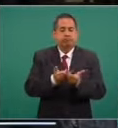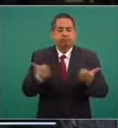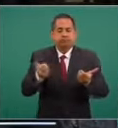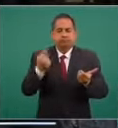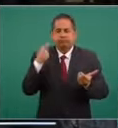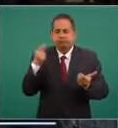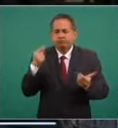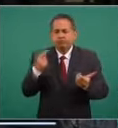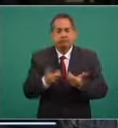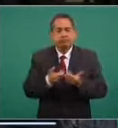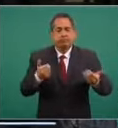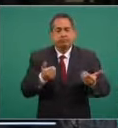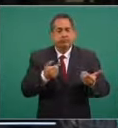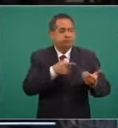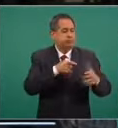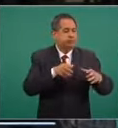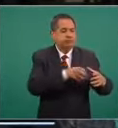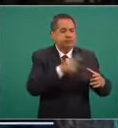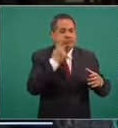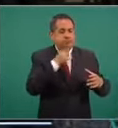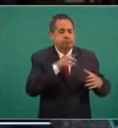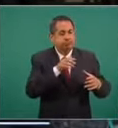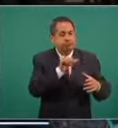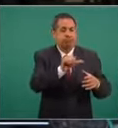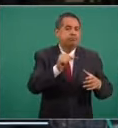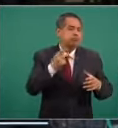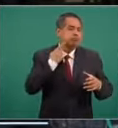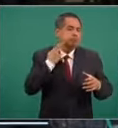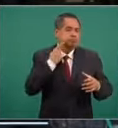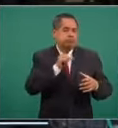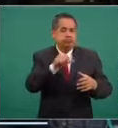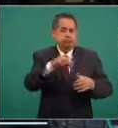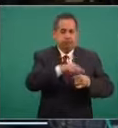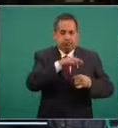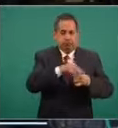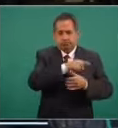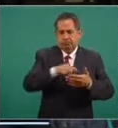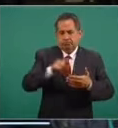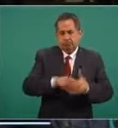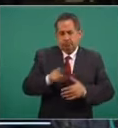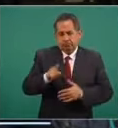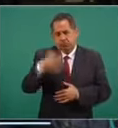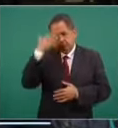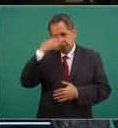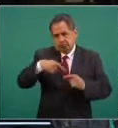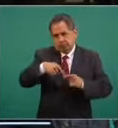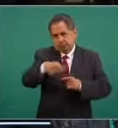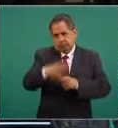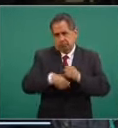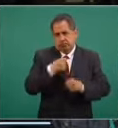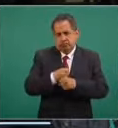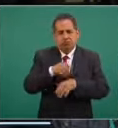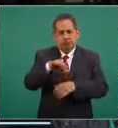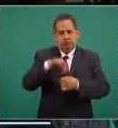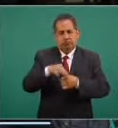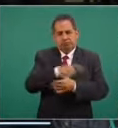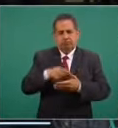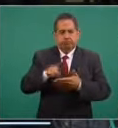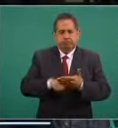separando? Para cuestiones políticas, cuestiones electorales. Usted sabe que este año es de elecciones.